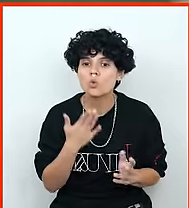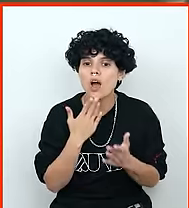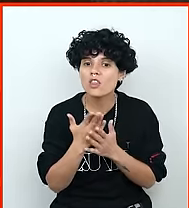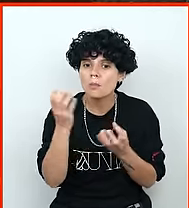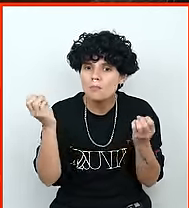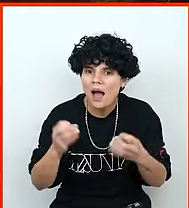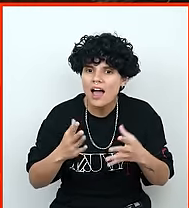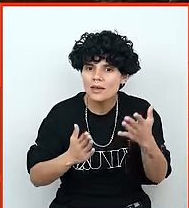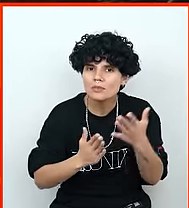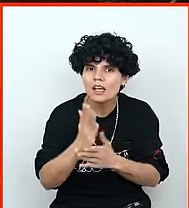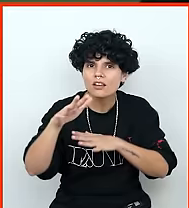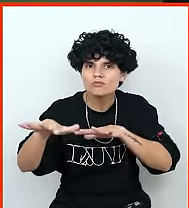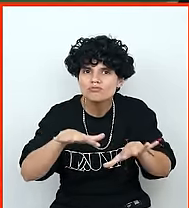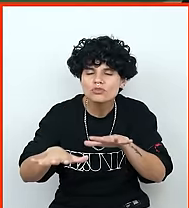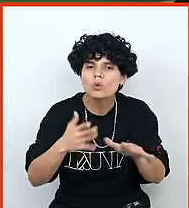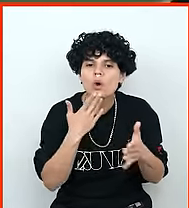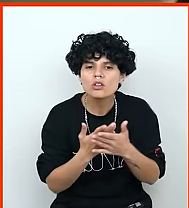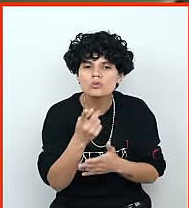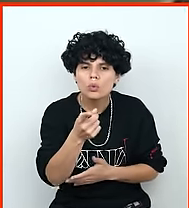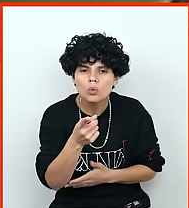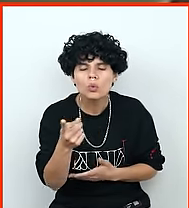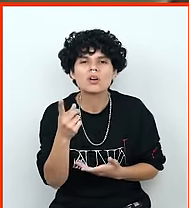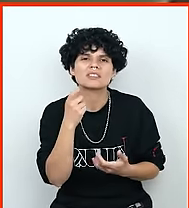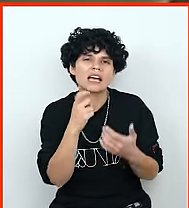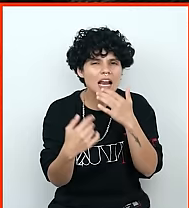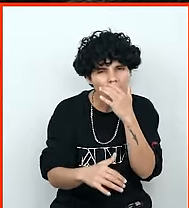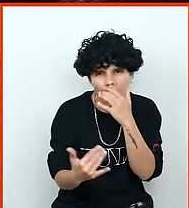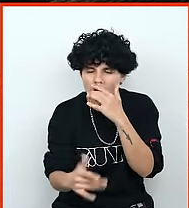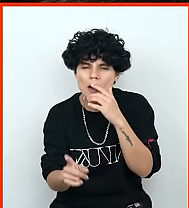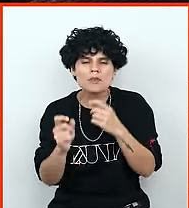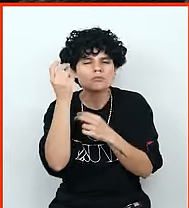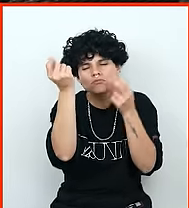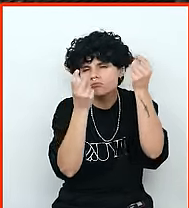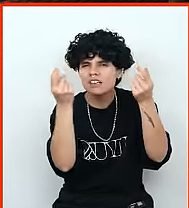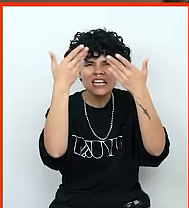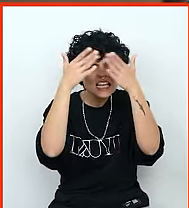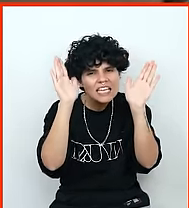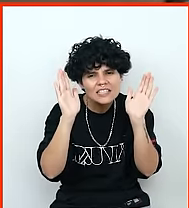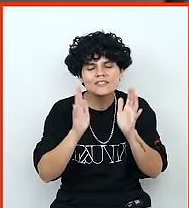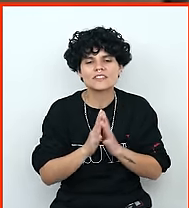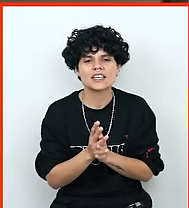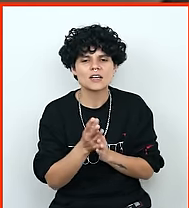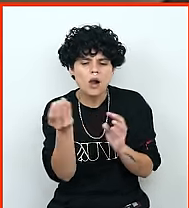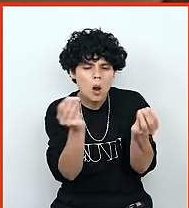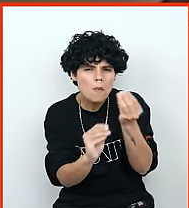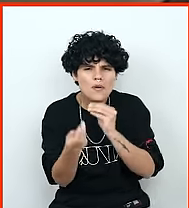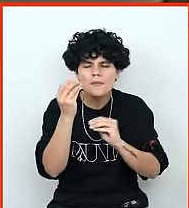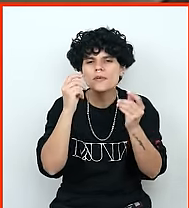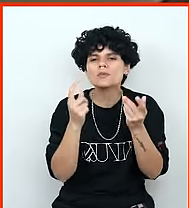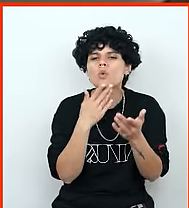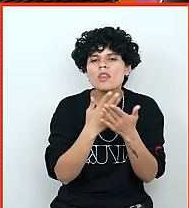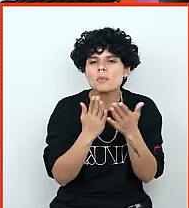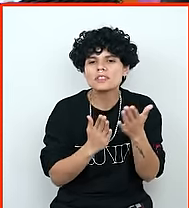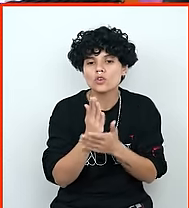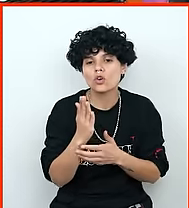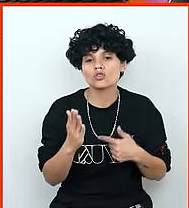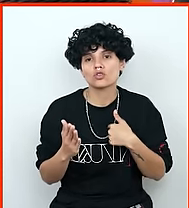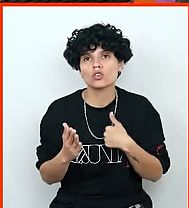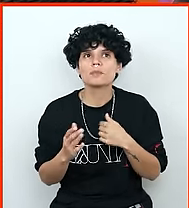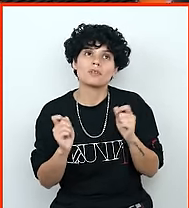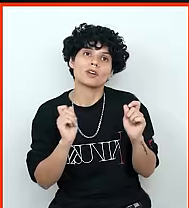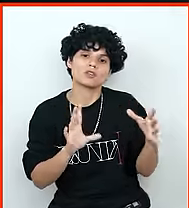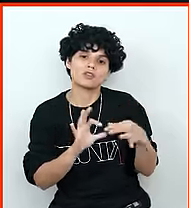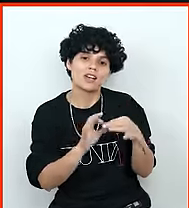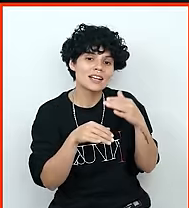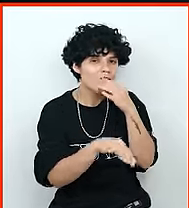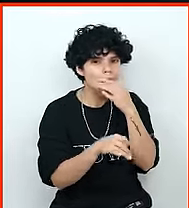partió la magia? ¿Cuándo empezó? ¿Cuándo tiraste tu primer rapeo, tu primer freestyle? ¿Cómo nace esto? ¿Cómo, si hay un momento icónico, una cosita? Conectado con